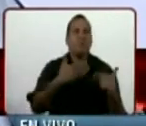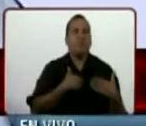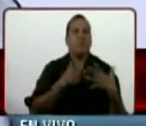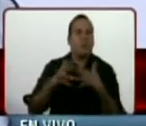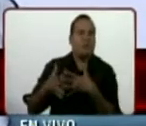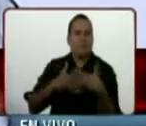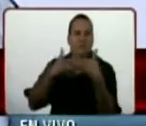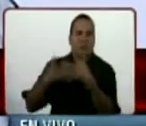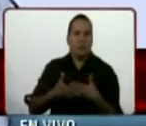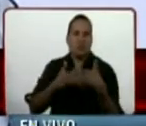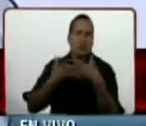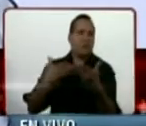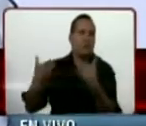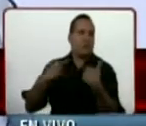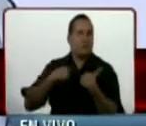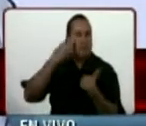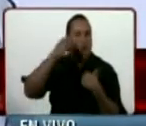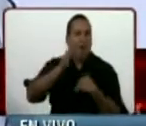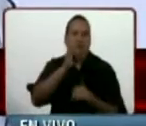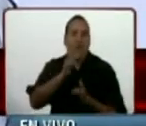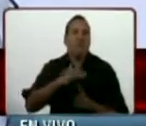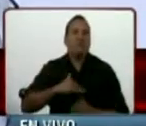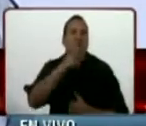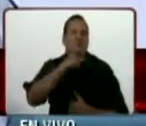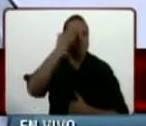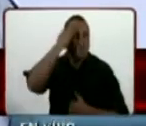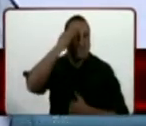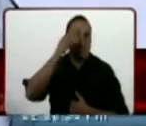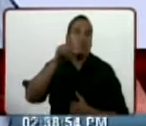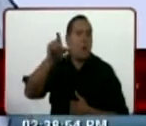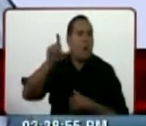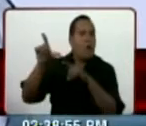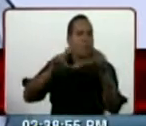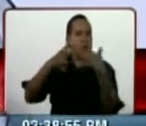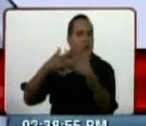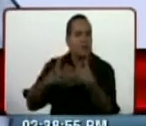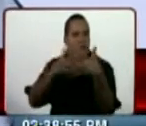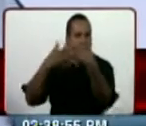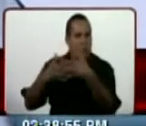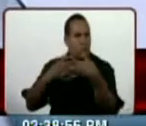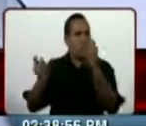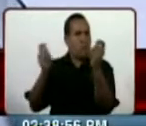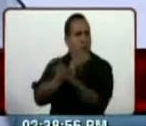información, mucha. Si ellos están listos para regularizar las